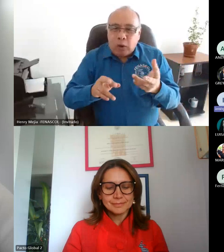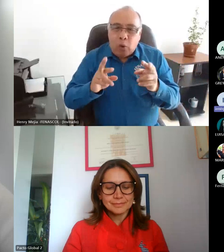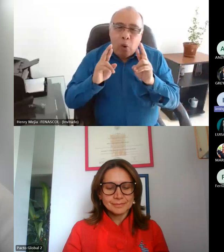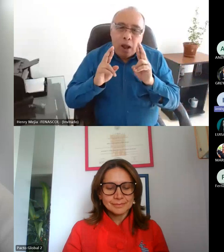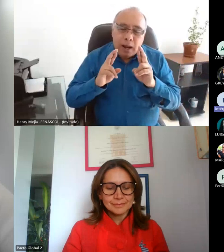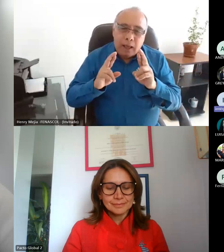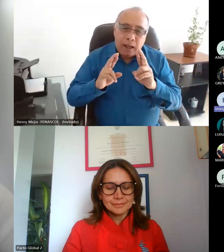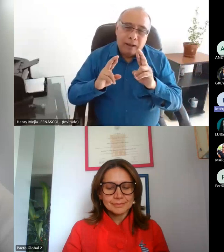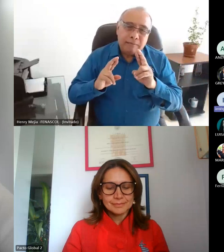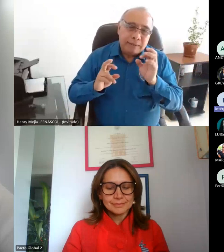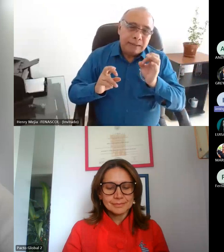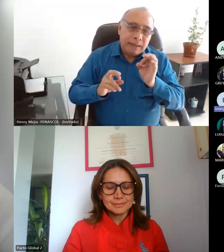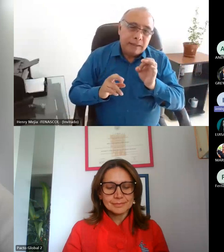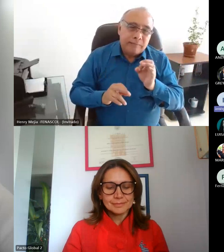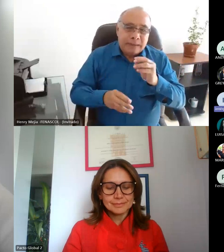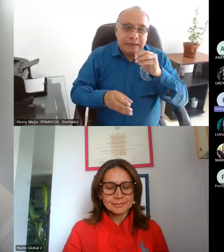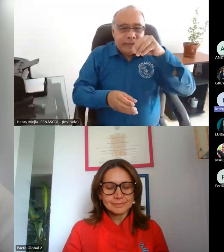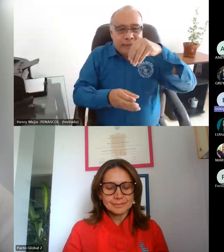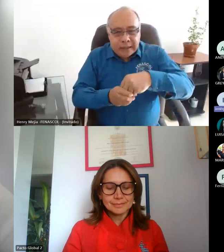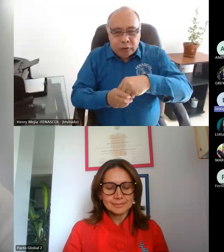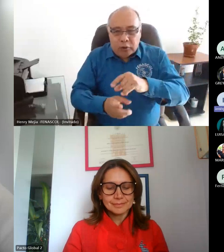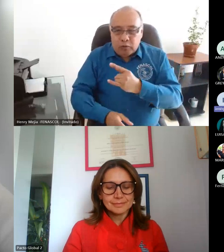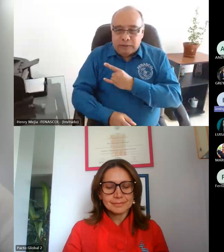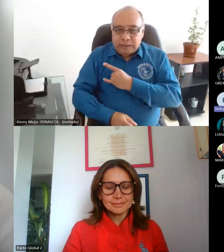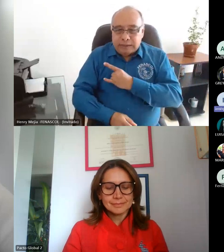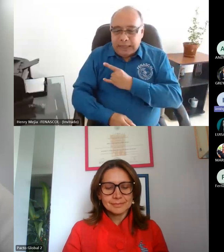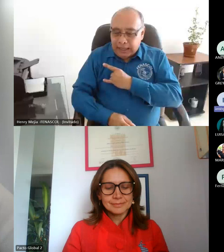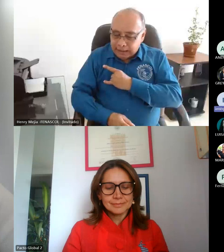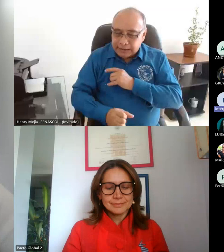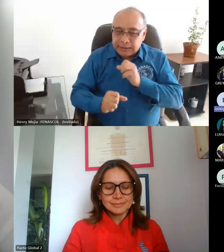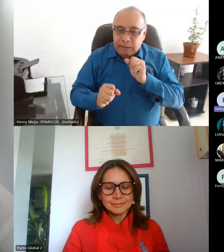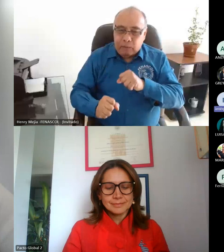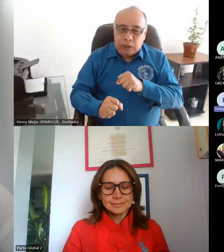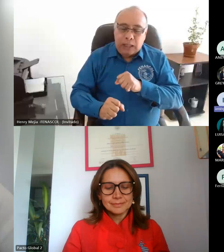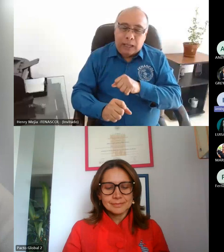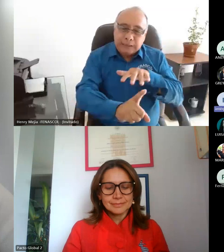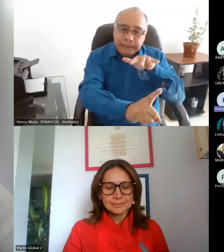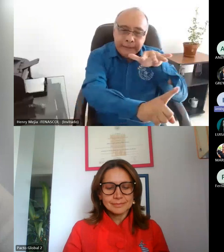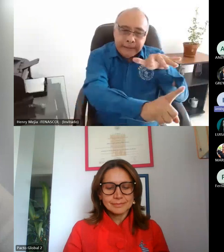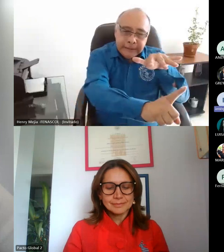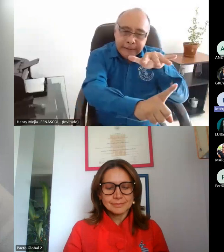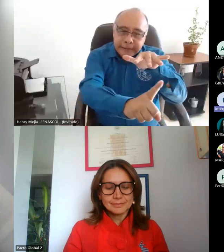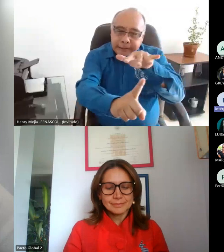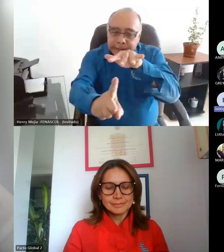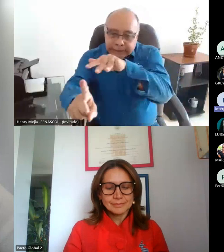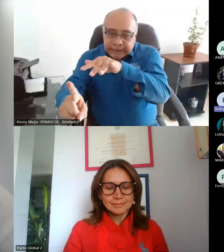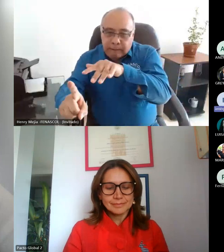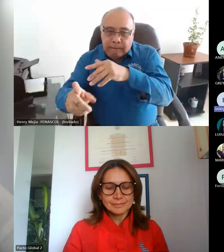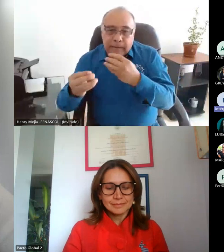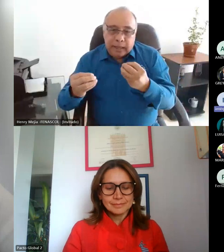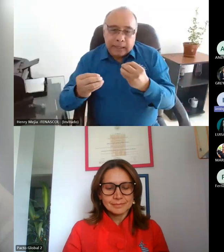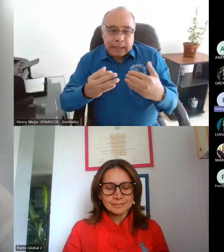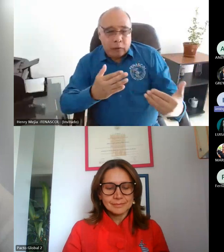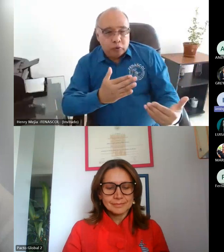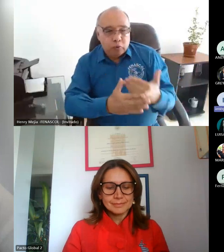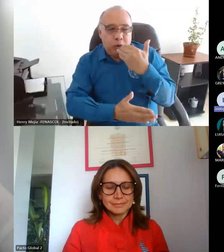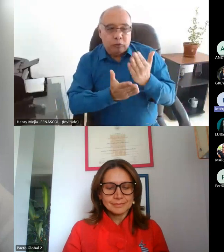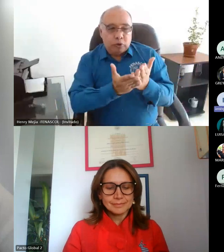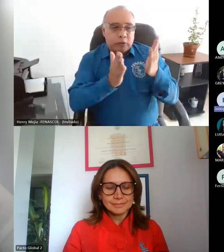construir eh un manual o guía eh de lenguaje inclusivo Sí pero es importante que las eh